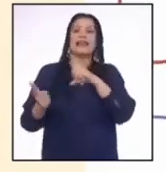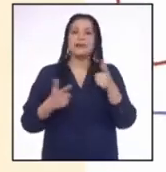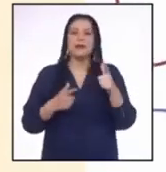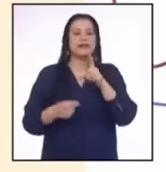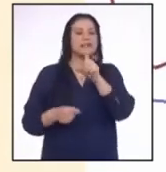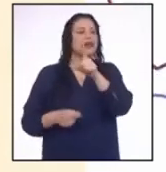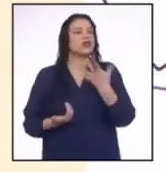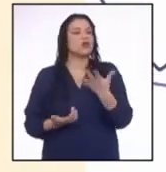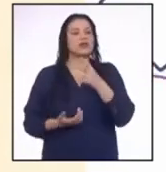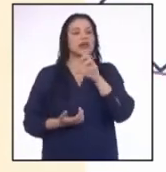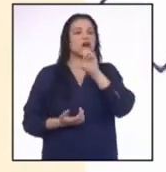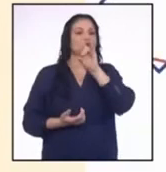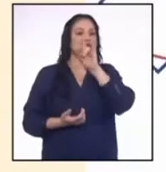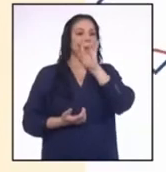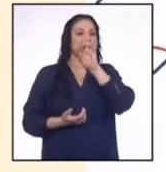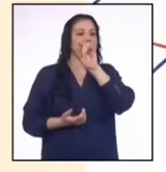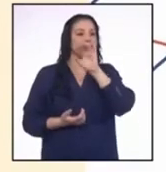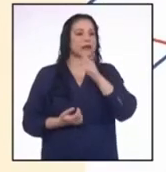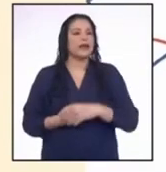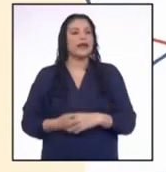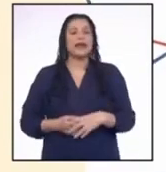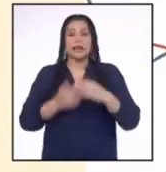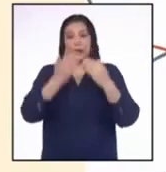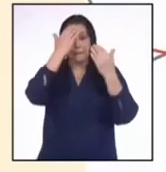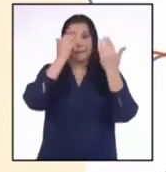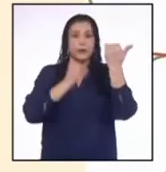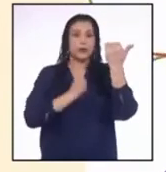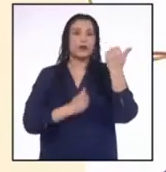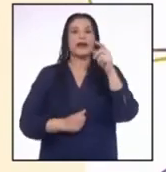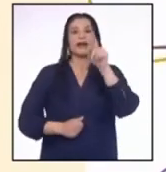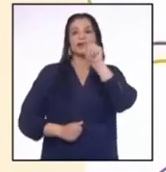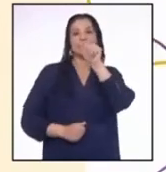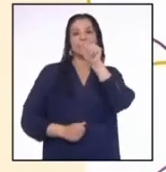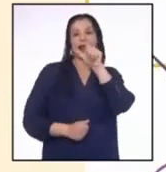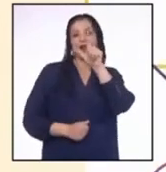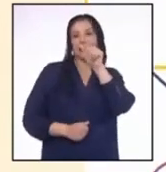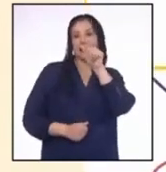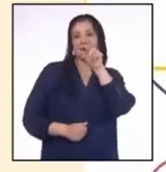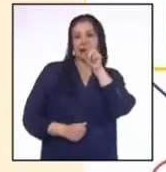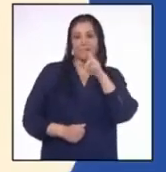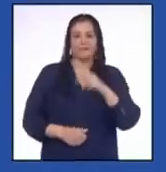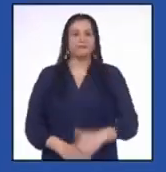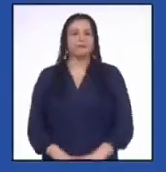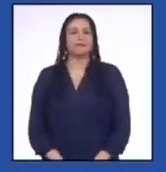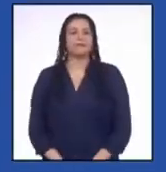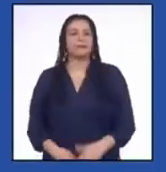el Parque Eólico Talara en Piura.